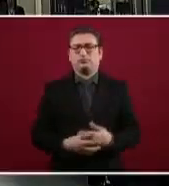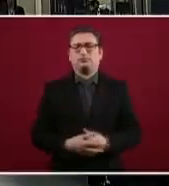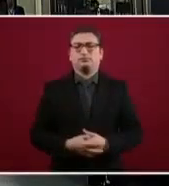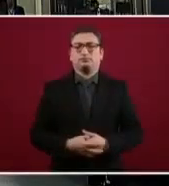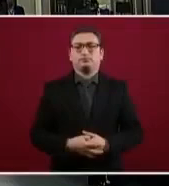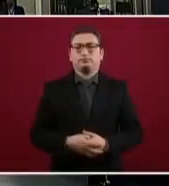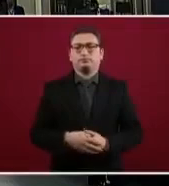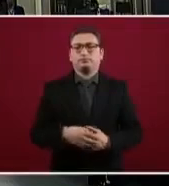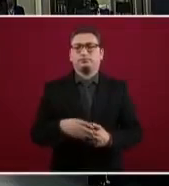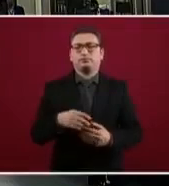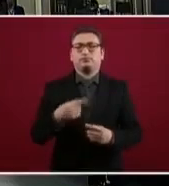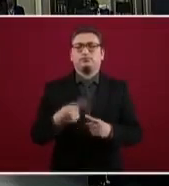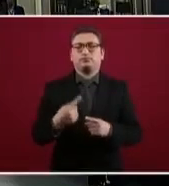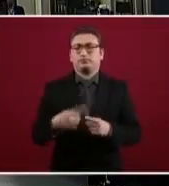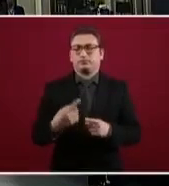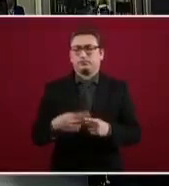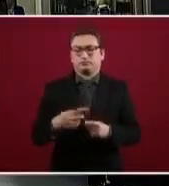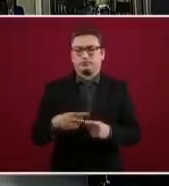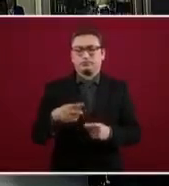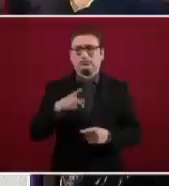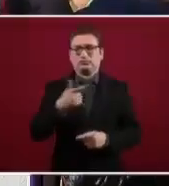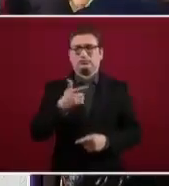es de don gilberto vos